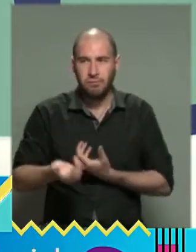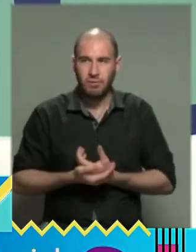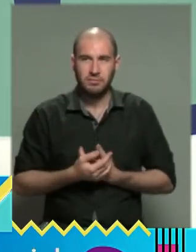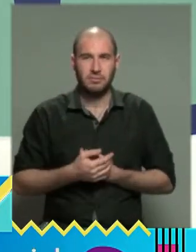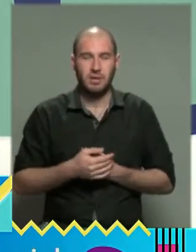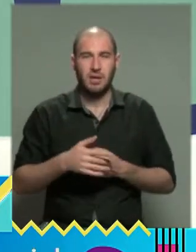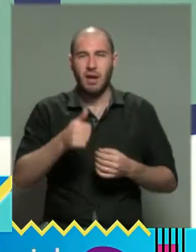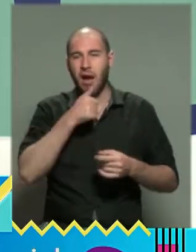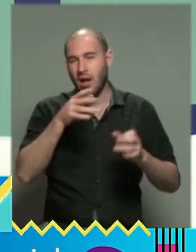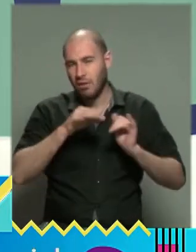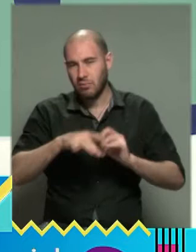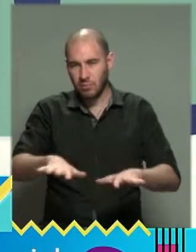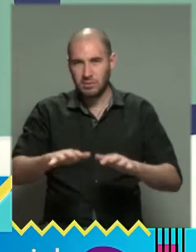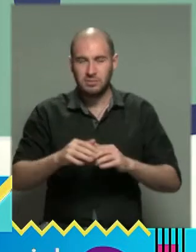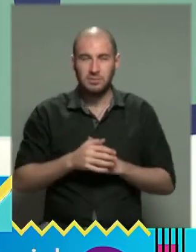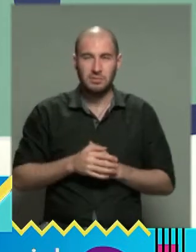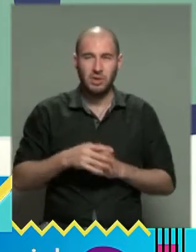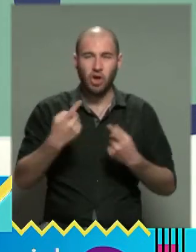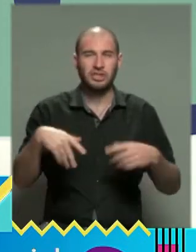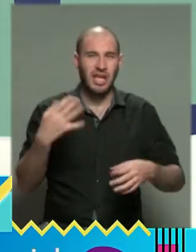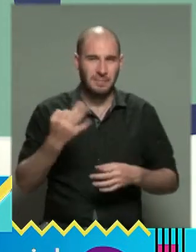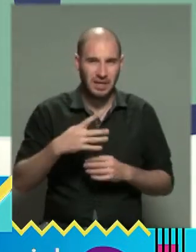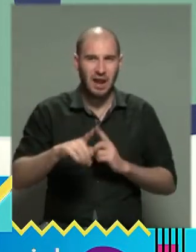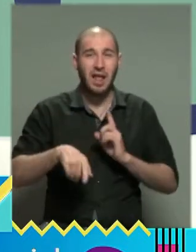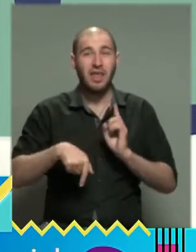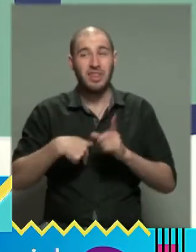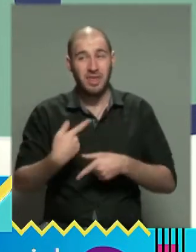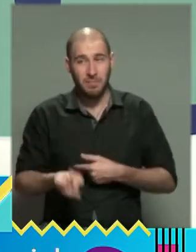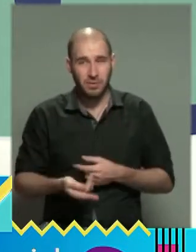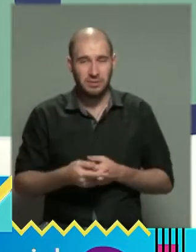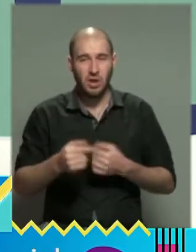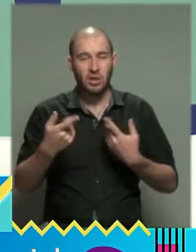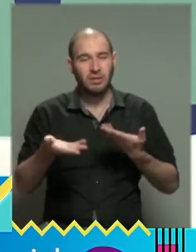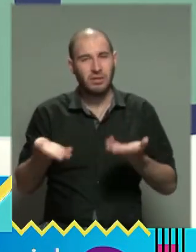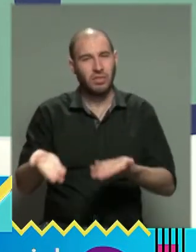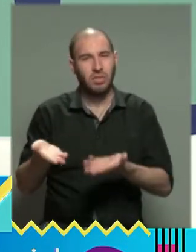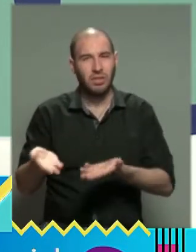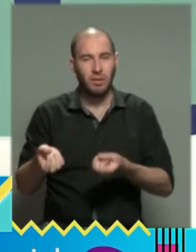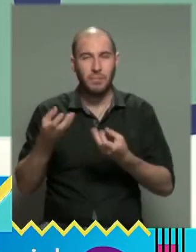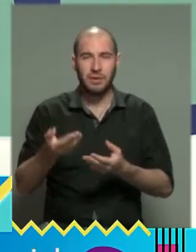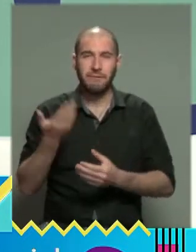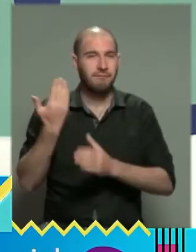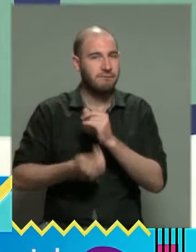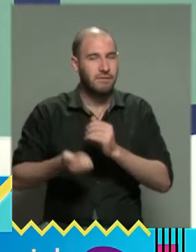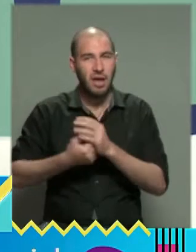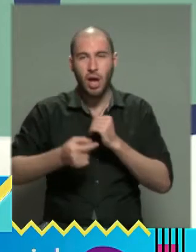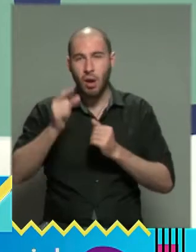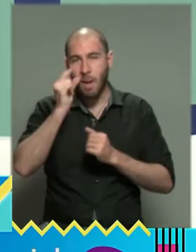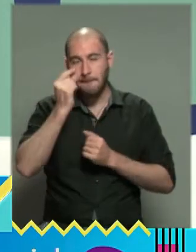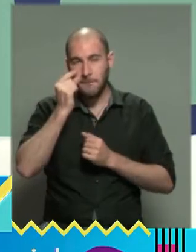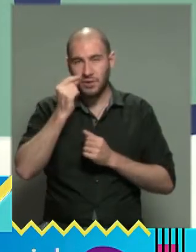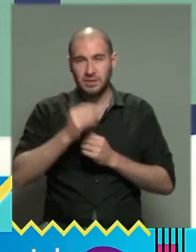de inundaciones, una cuestión especial. Después se vuelve en este asistencialismo porque fracasaron las